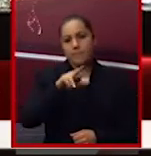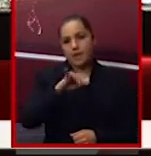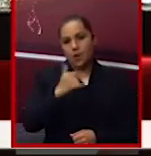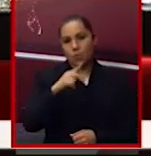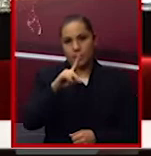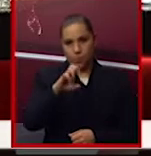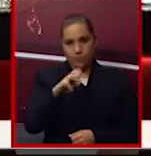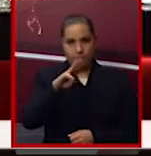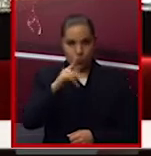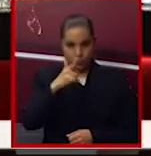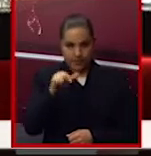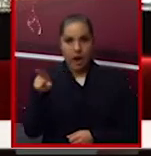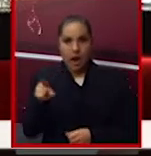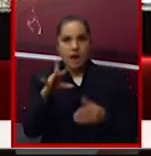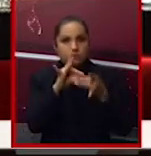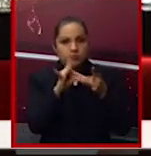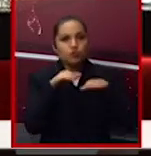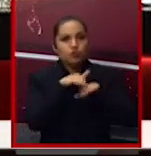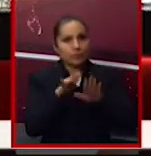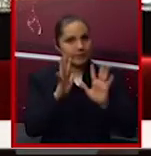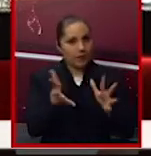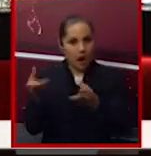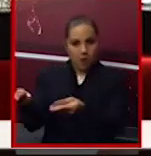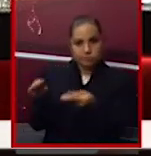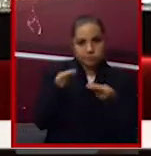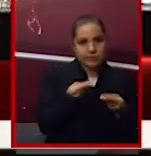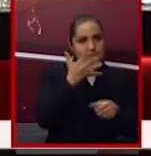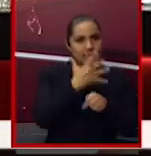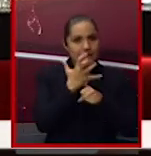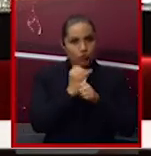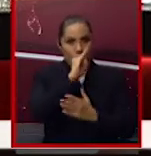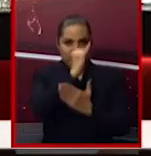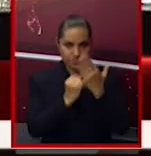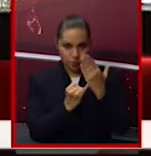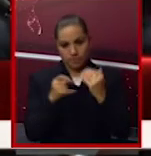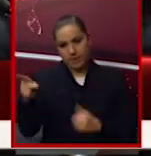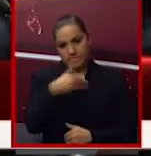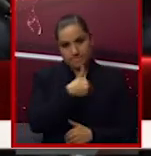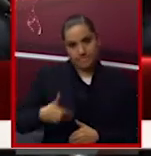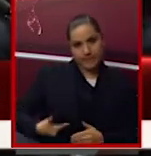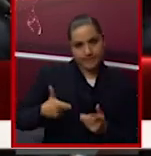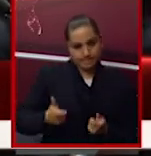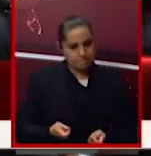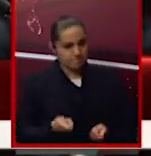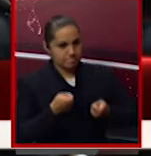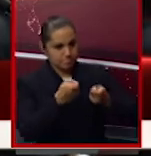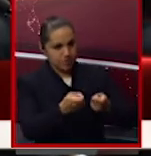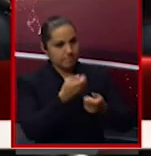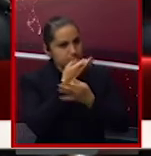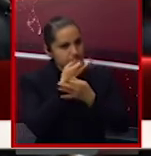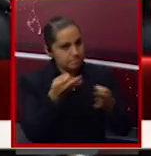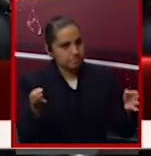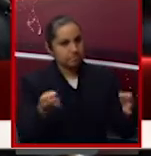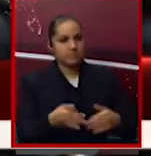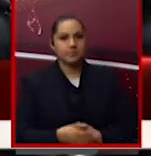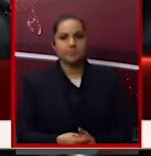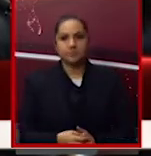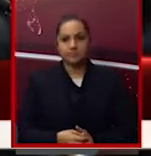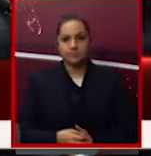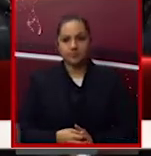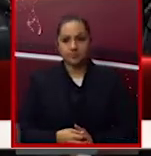informó a la Asamblea de la recepción del quinto informe de gobierno del presidente de la República. El